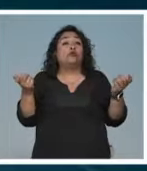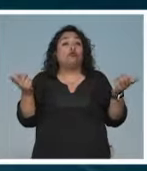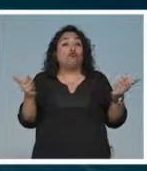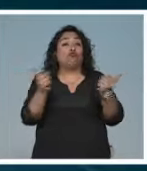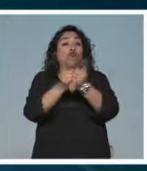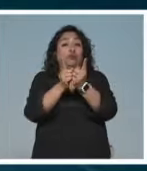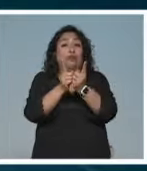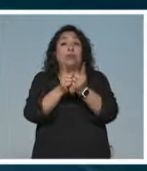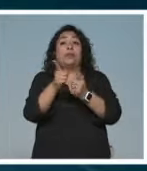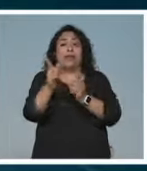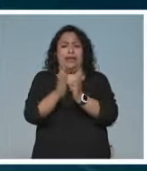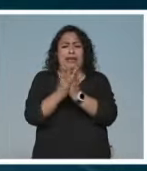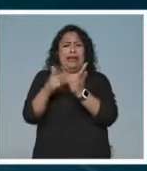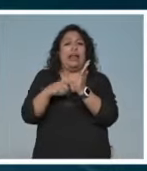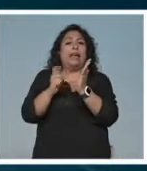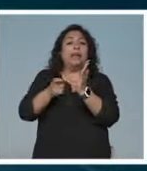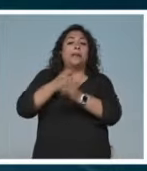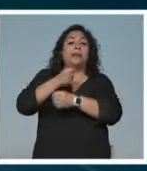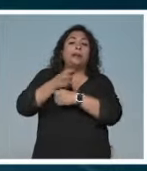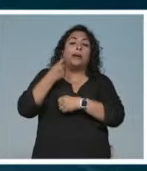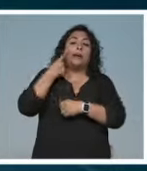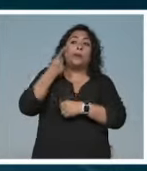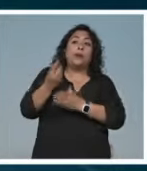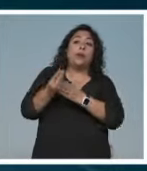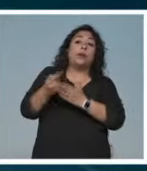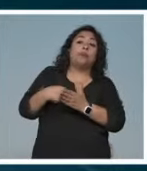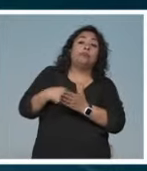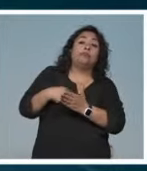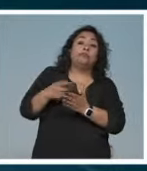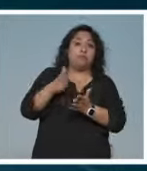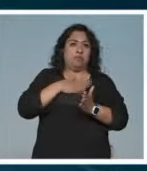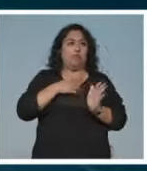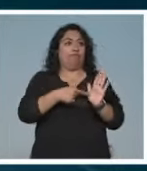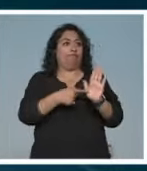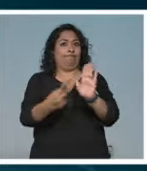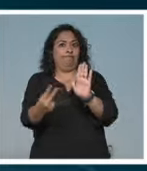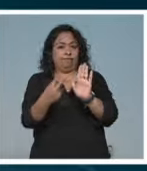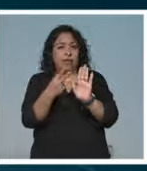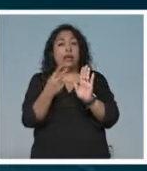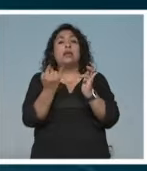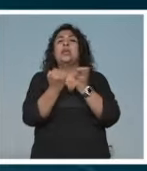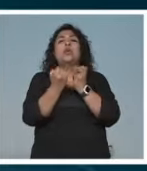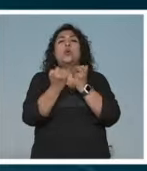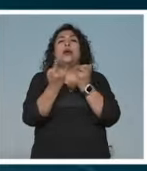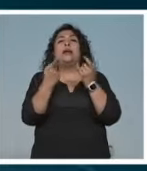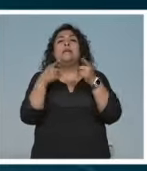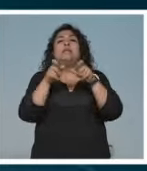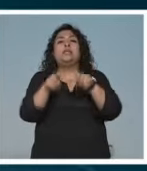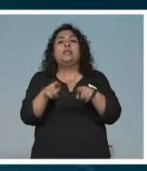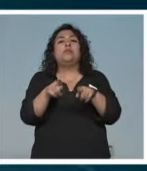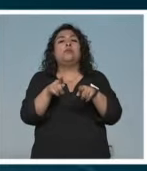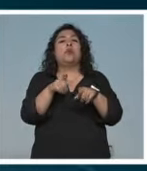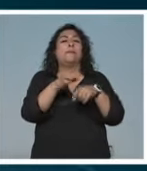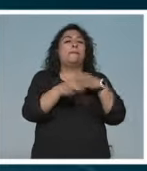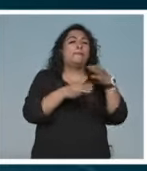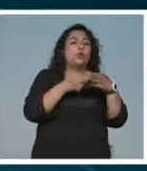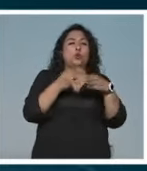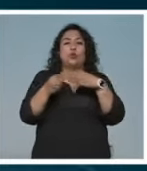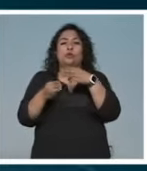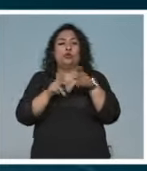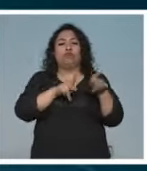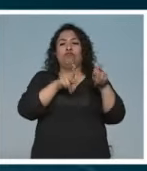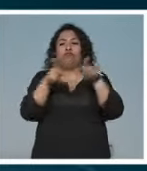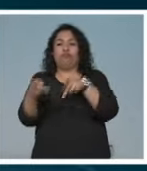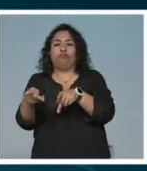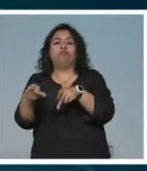otro. Los libros son ventanas para mirar lo nuevo y para mostrar lo nuestro. También son puentes para transitar por esos